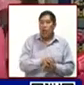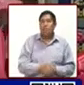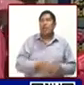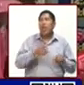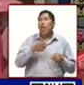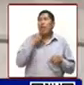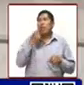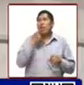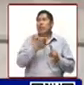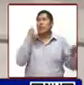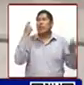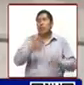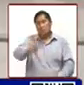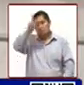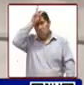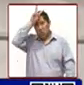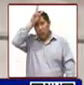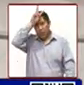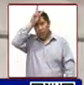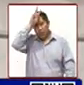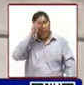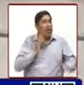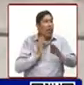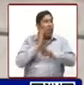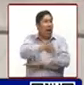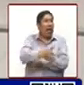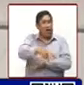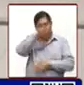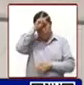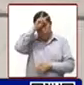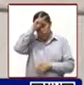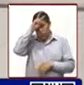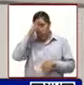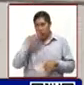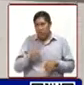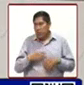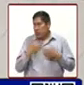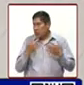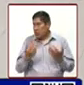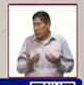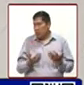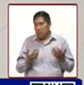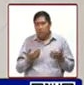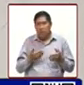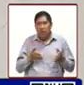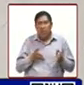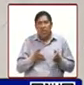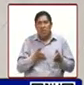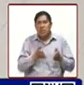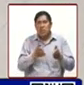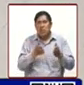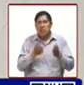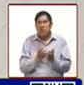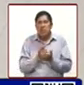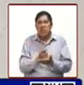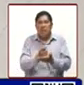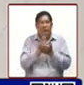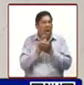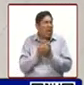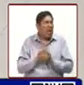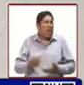estaban viniendo desde Perú, habrían cruzado la frontera Perú. Por Desaguadero, ingresado a La Paz,